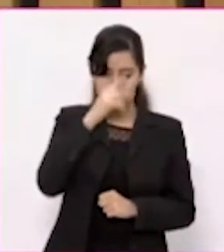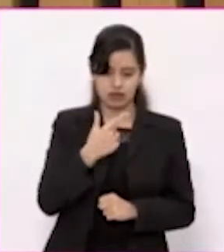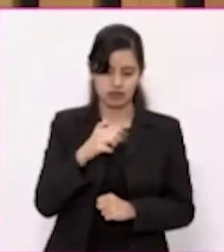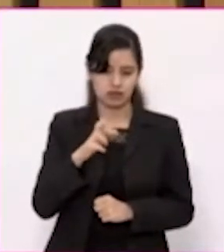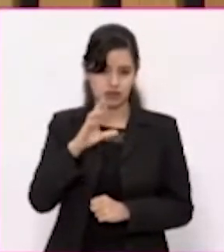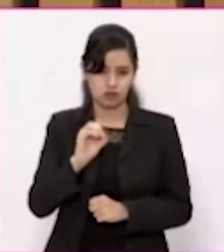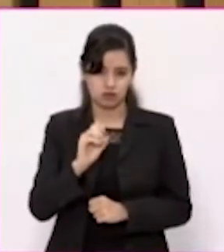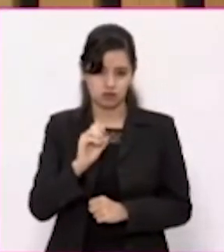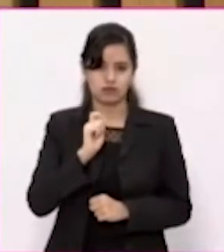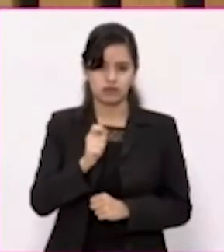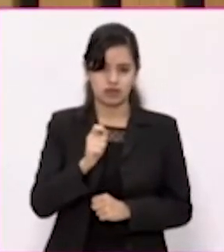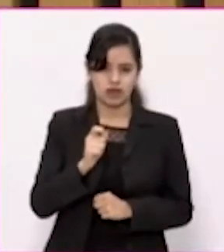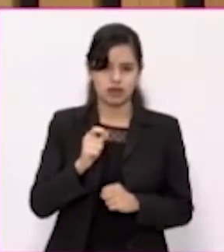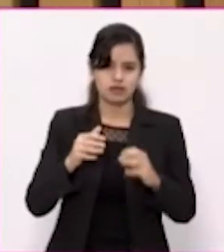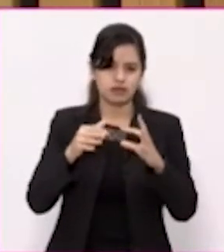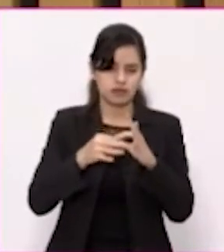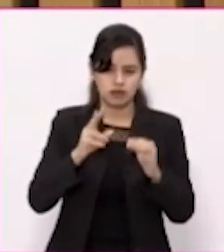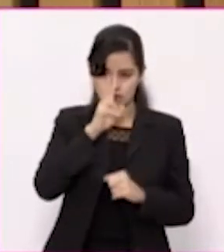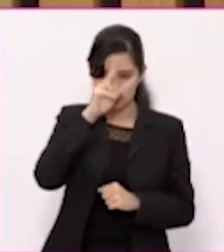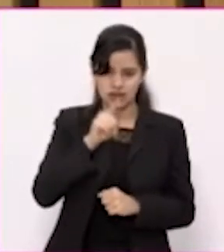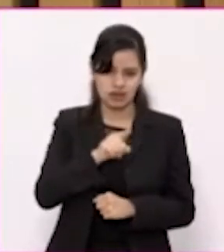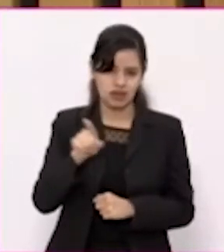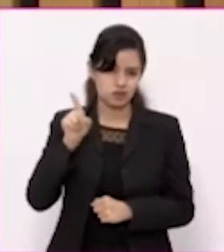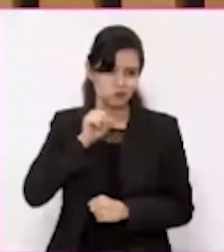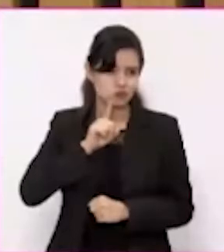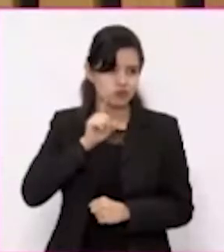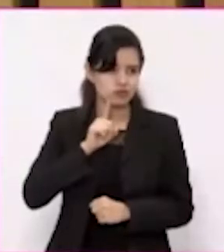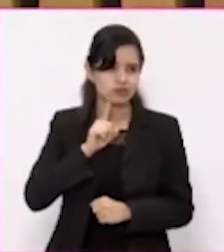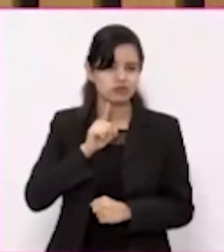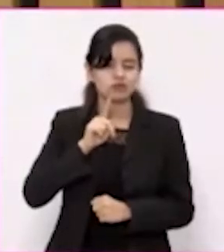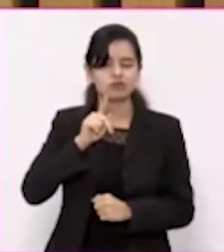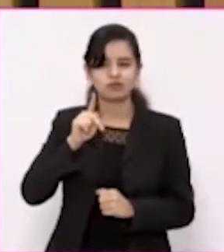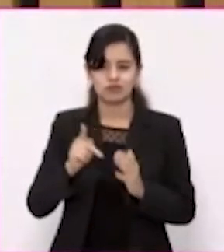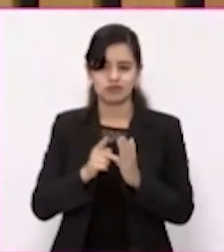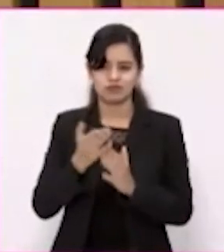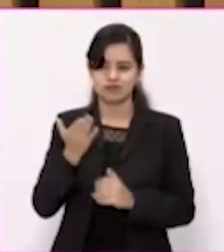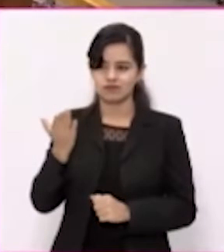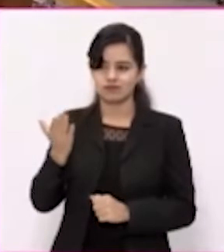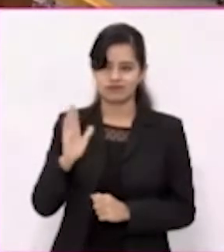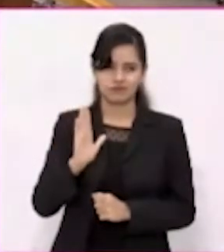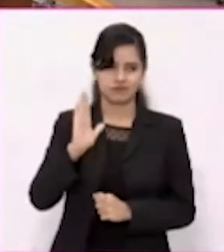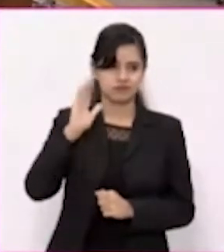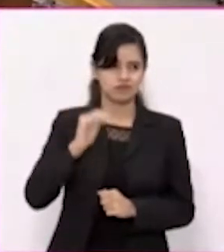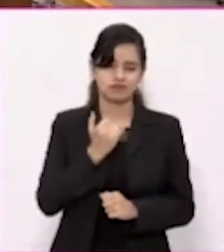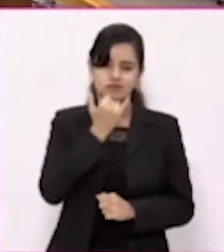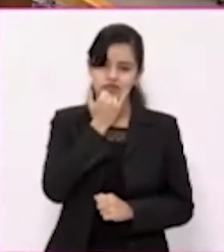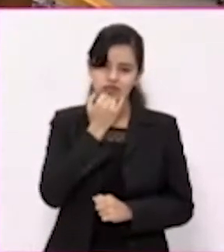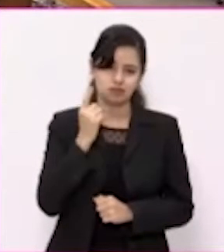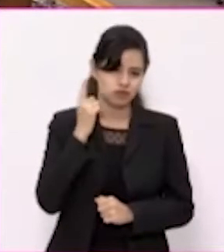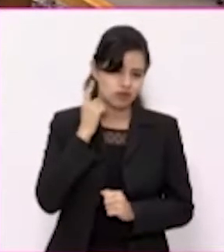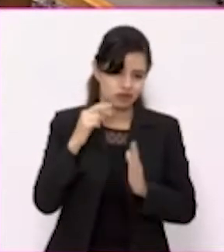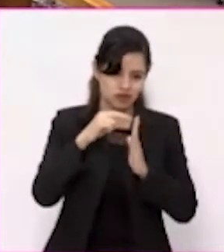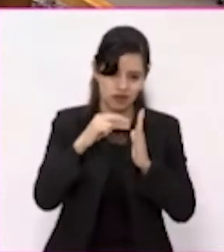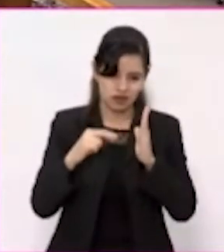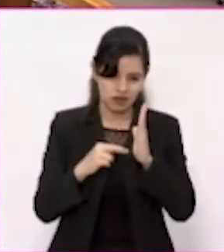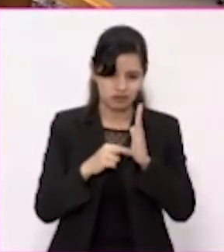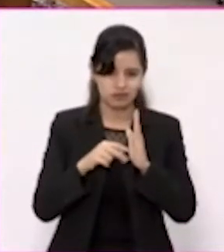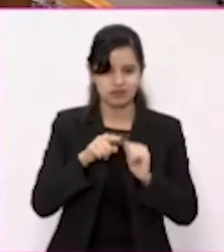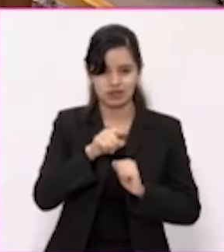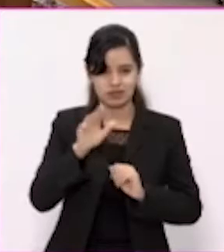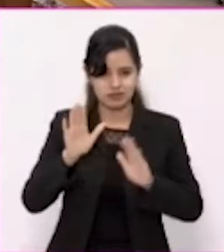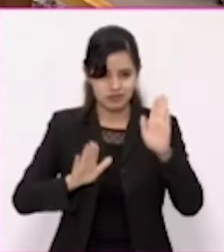para hablar de la violencia en contra de las mujeres. Hay una moción de orden, señor diputado. Discúlpeme, en términos de reglamentos, las mociones de